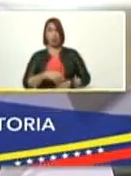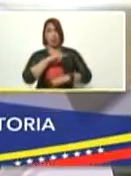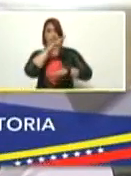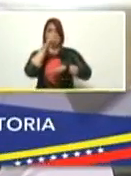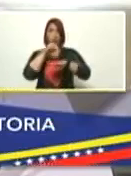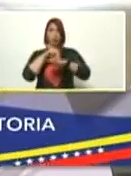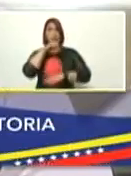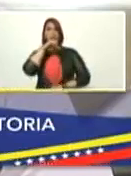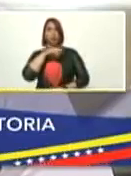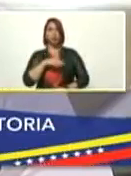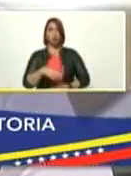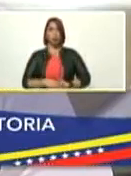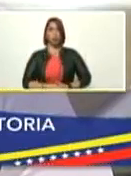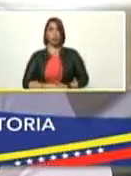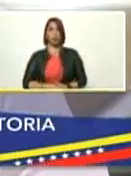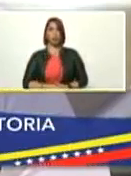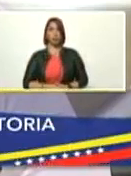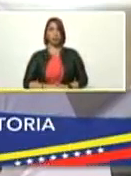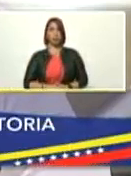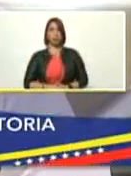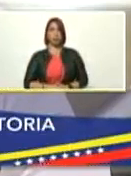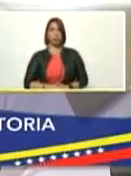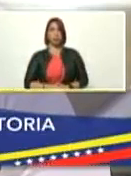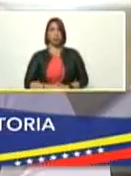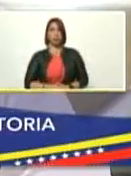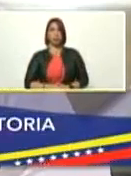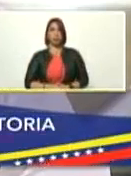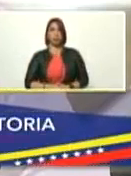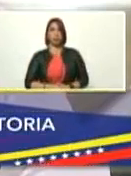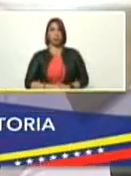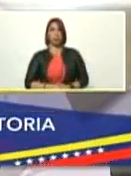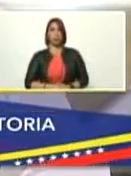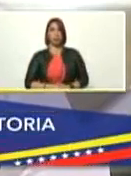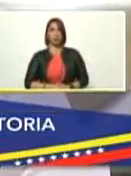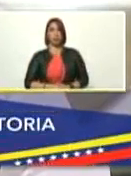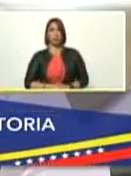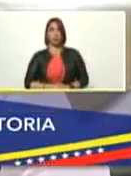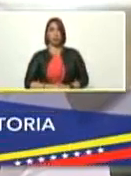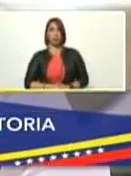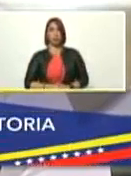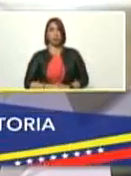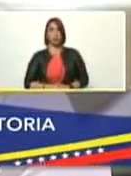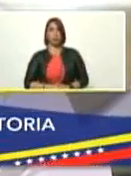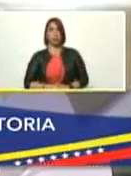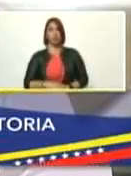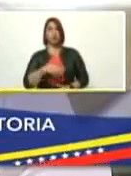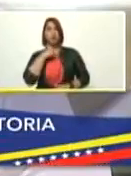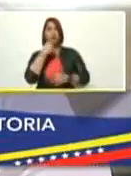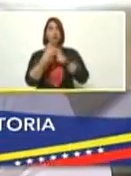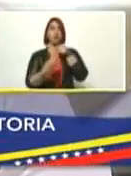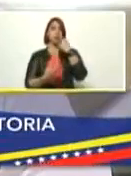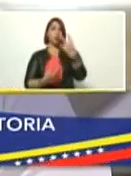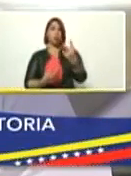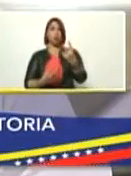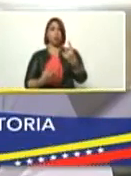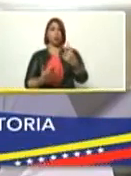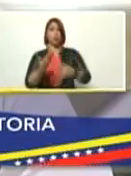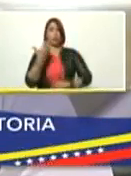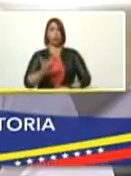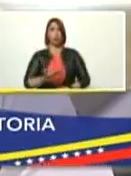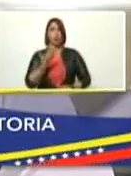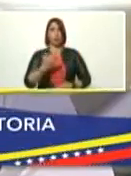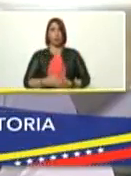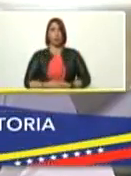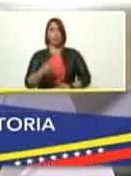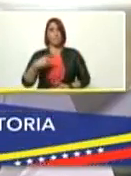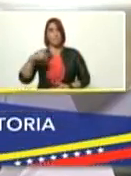de Historia Insurgente, Descolonizador y Rebelde, ha sido una voz fundamental,